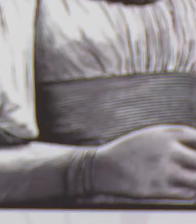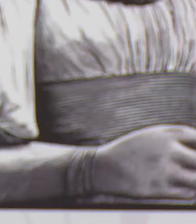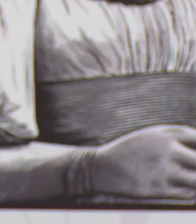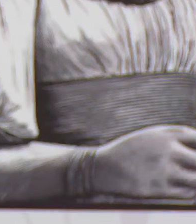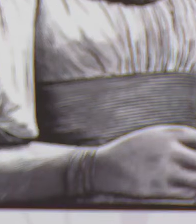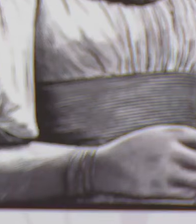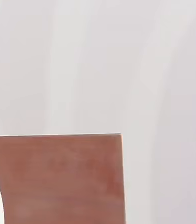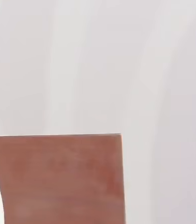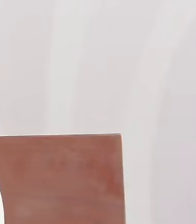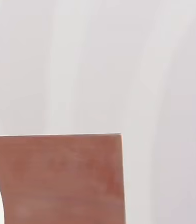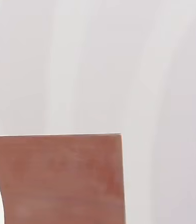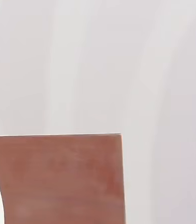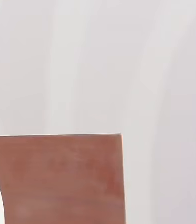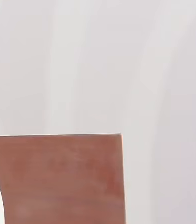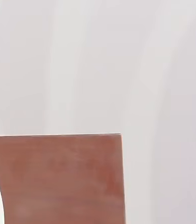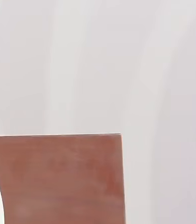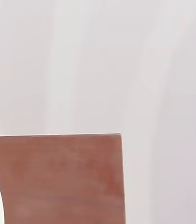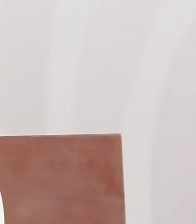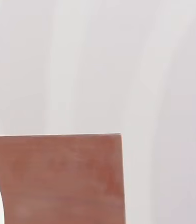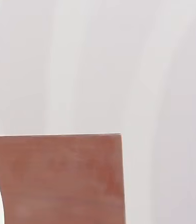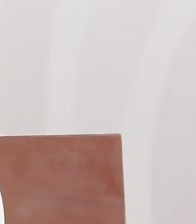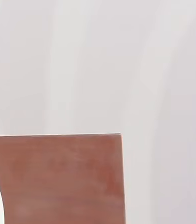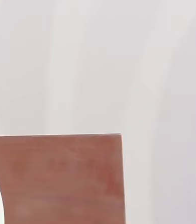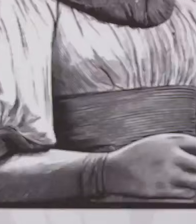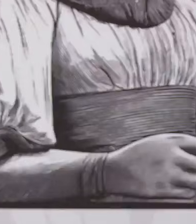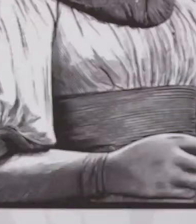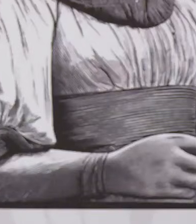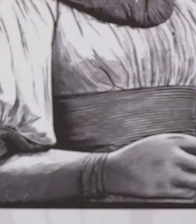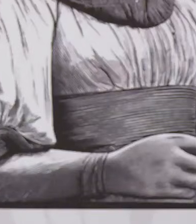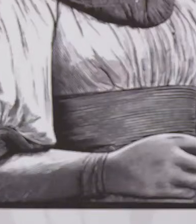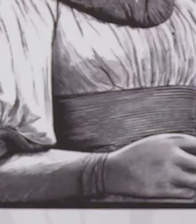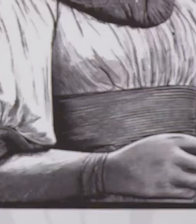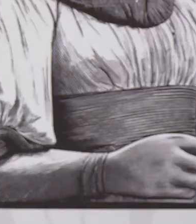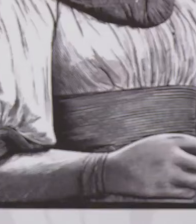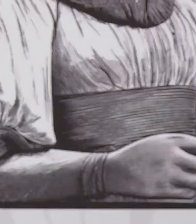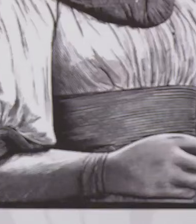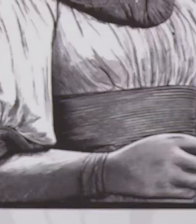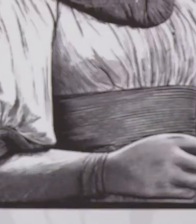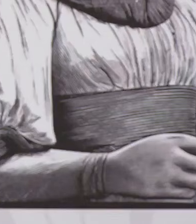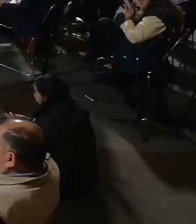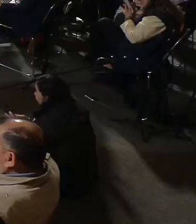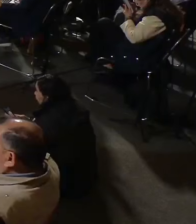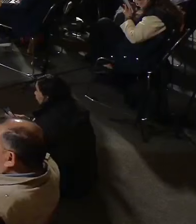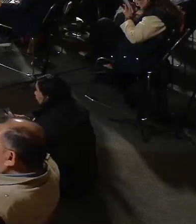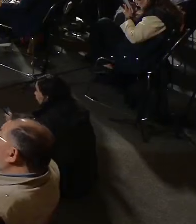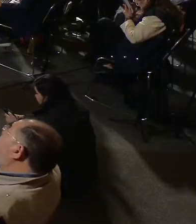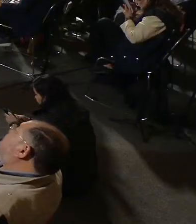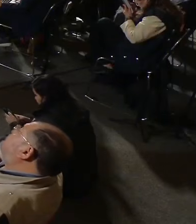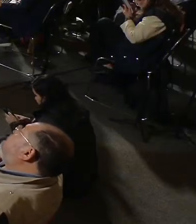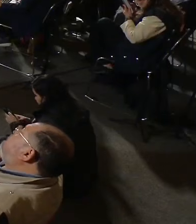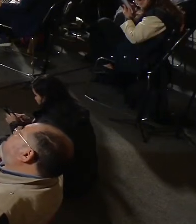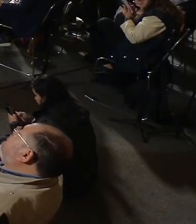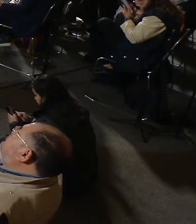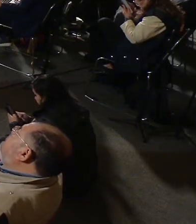muy buen embajador realmente, y ahí está presente para apoyar a cualquier población mexicana. Gracias. Presidenta, acerca del